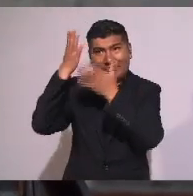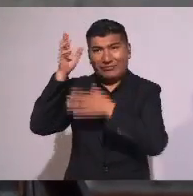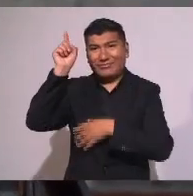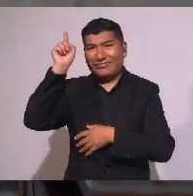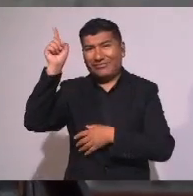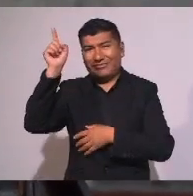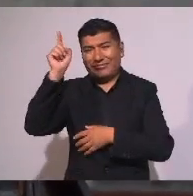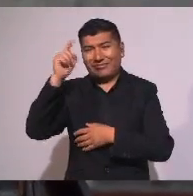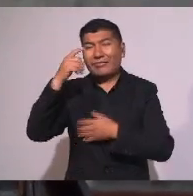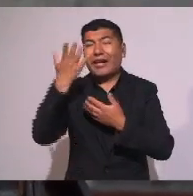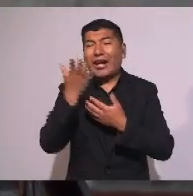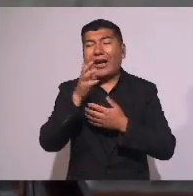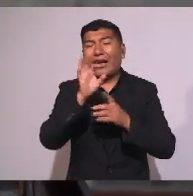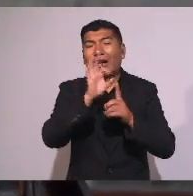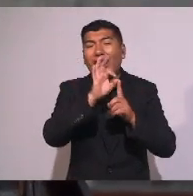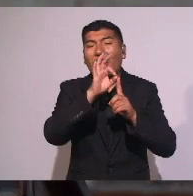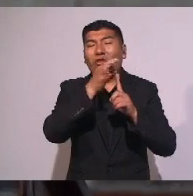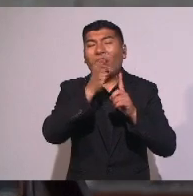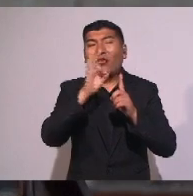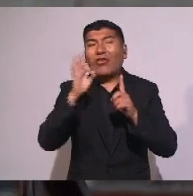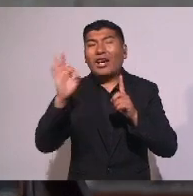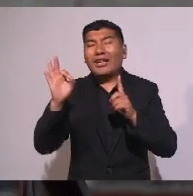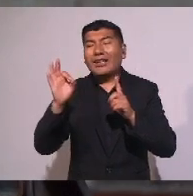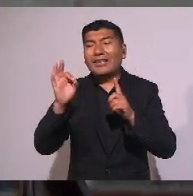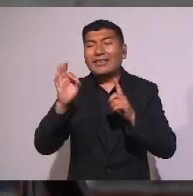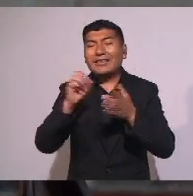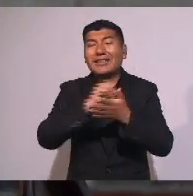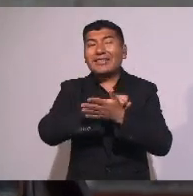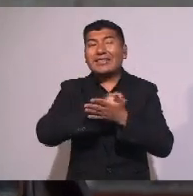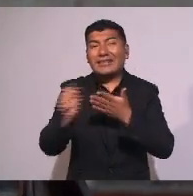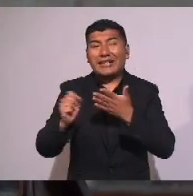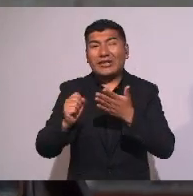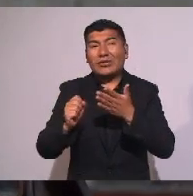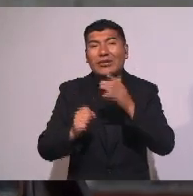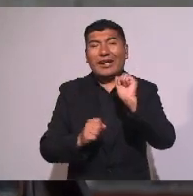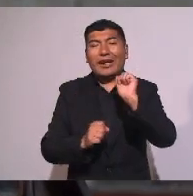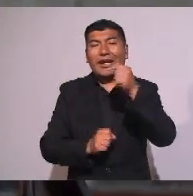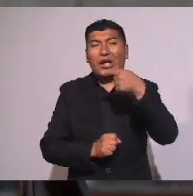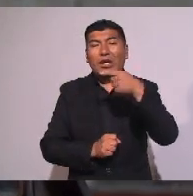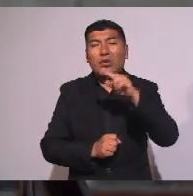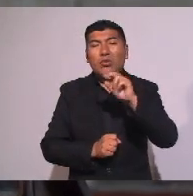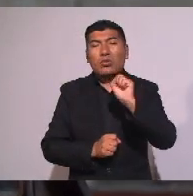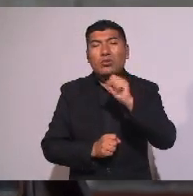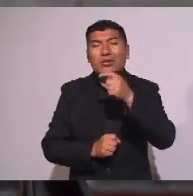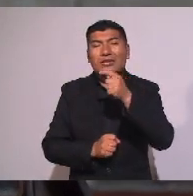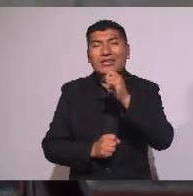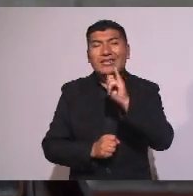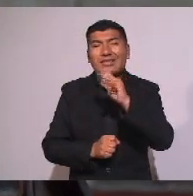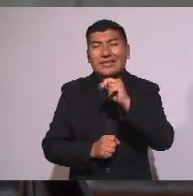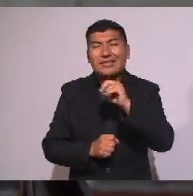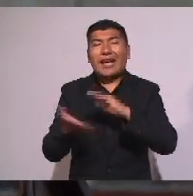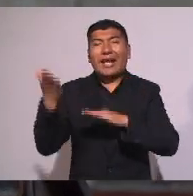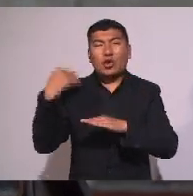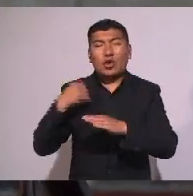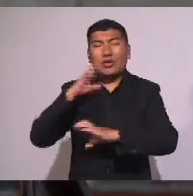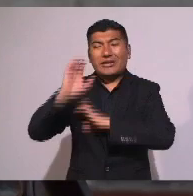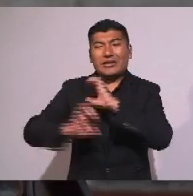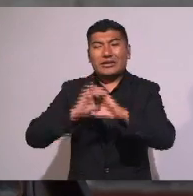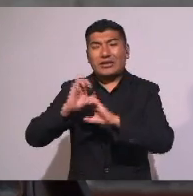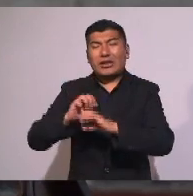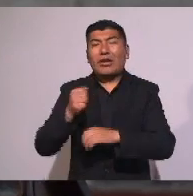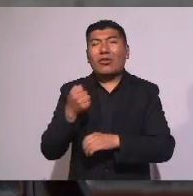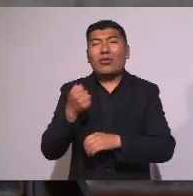He encontrado una frase de San Agustín, ustedes conocen ese santo famoso del siglo V,